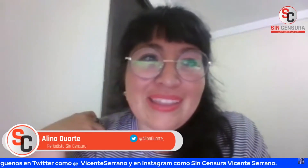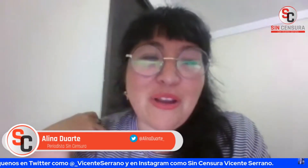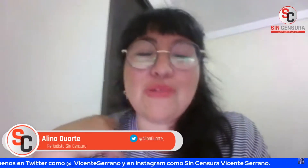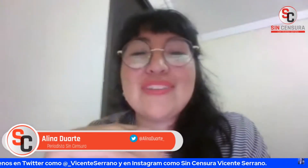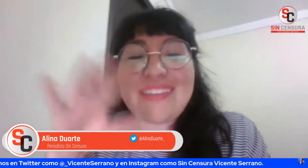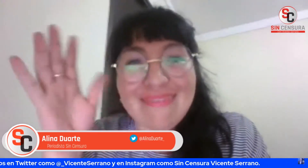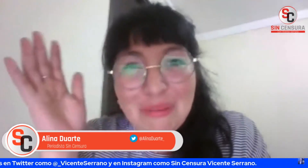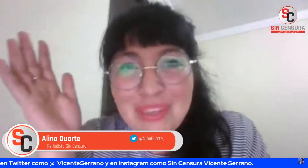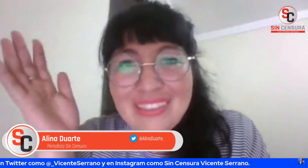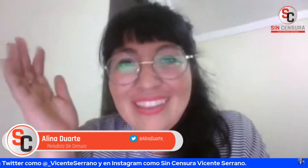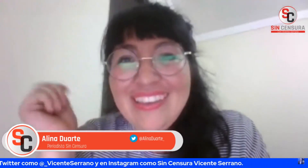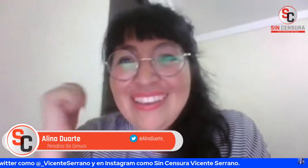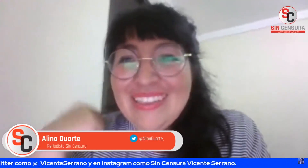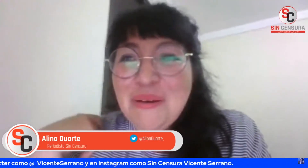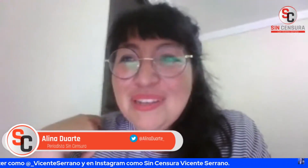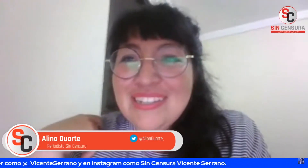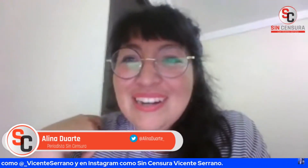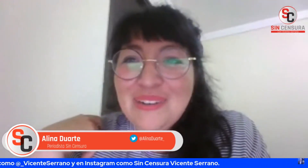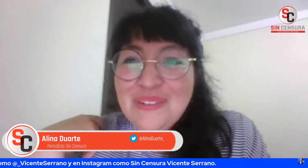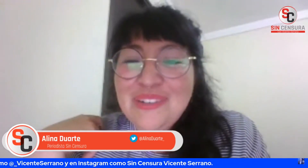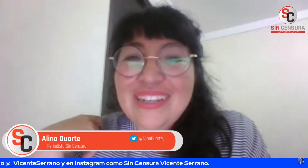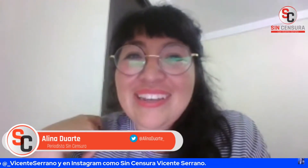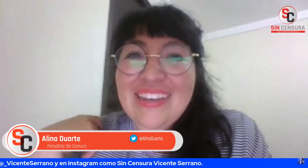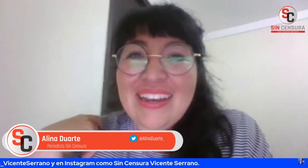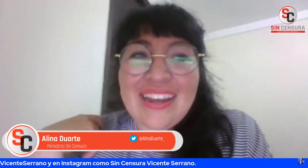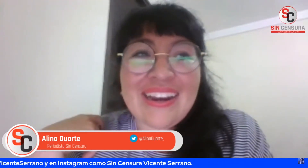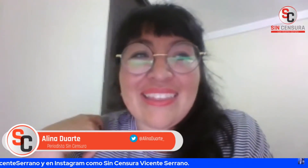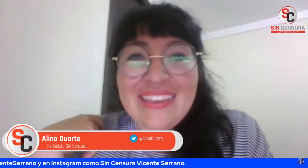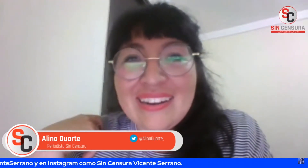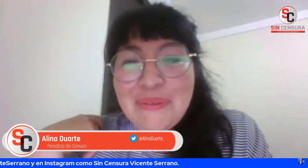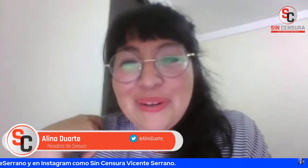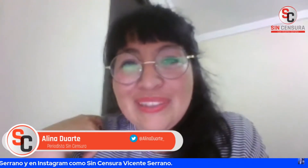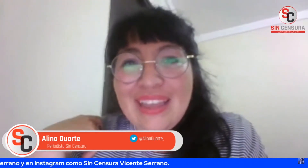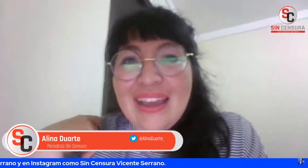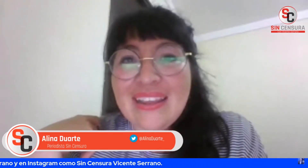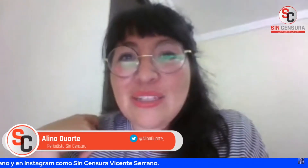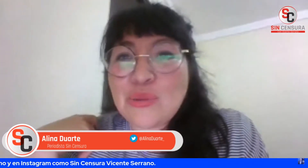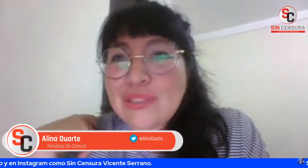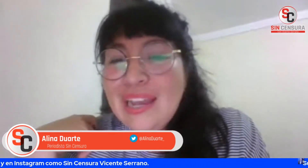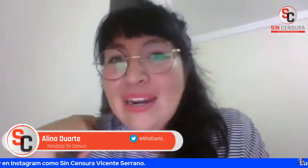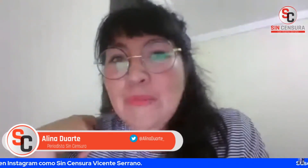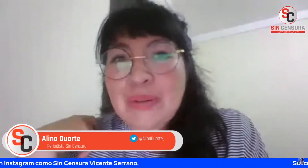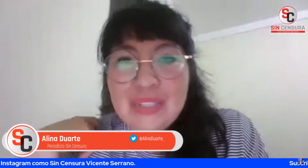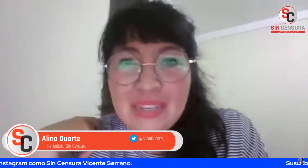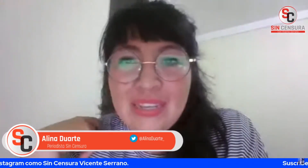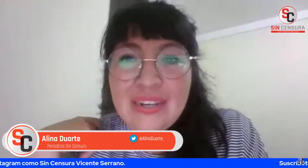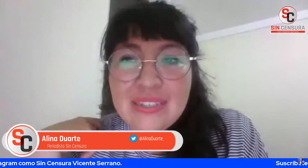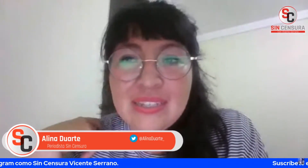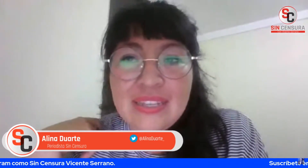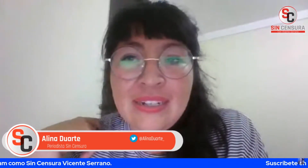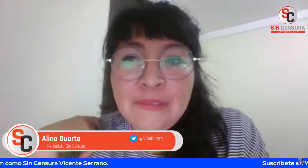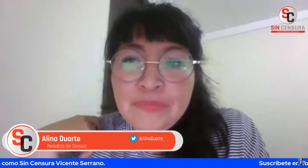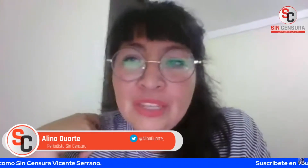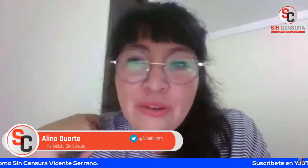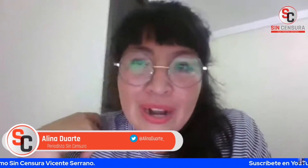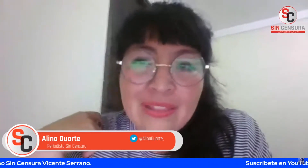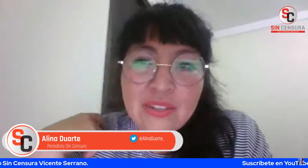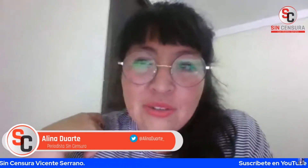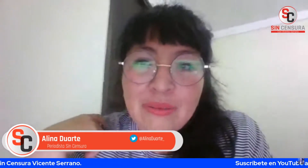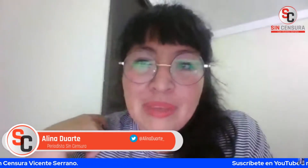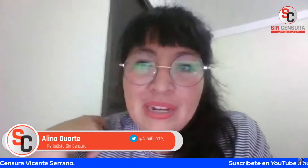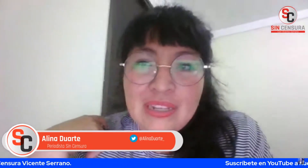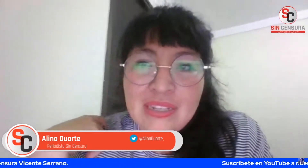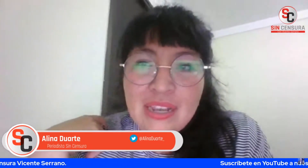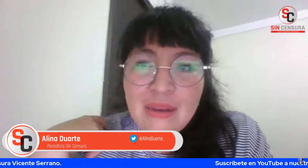se meten constantemente, debo decirlo, ¿no? A agredir, a violentar, a insultar, a perseguir, etcétera. Y yo